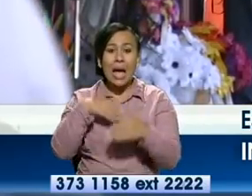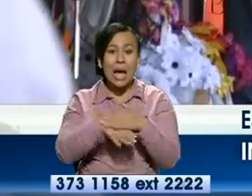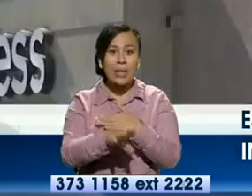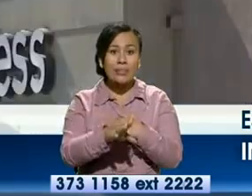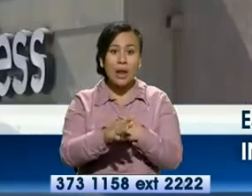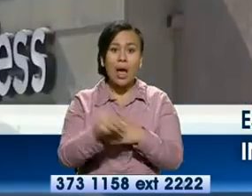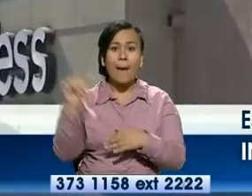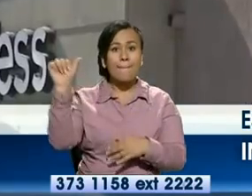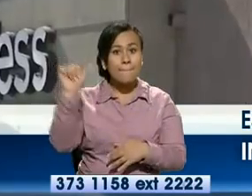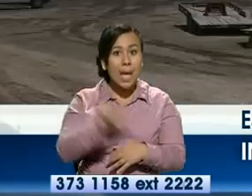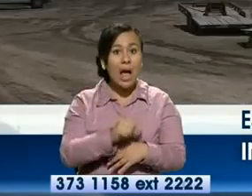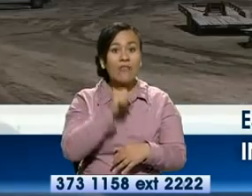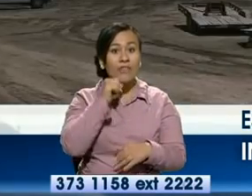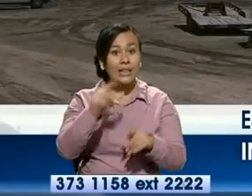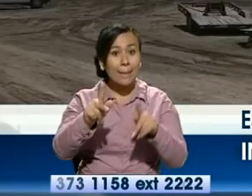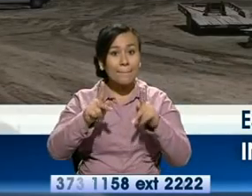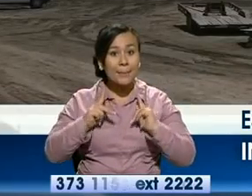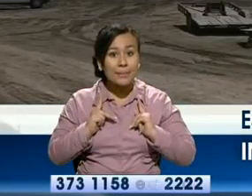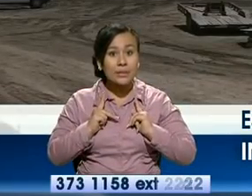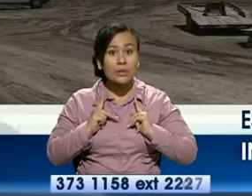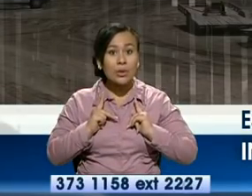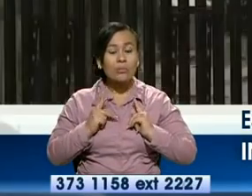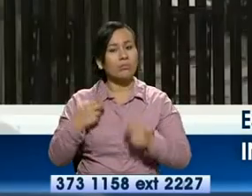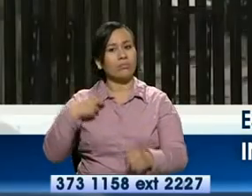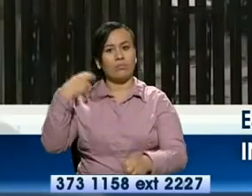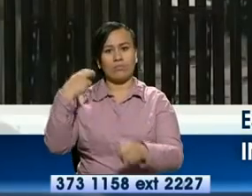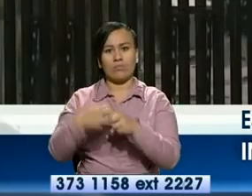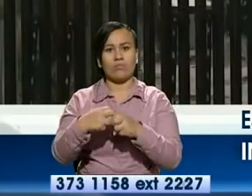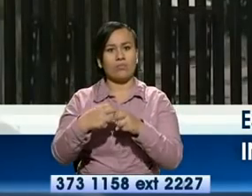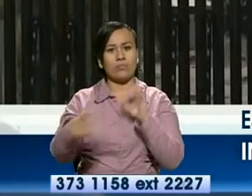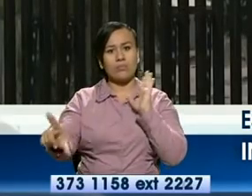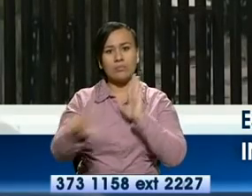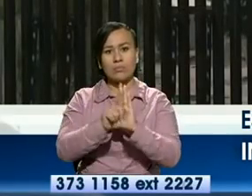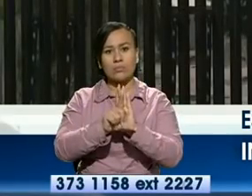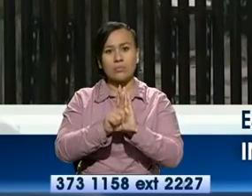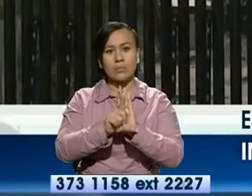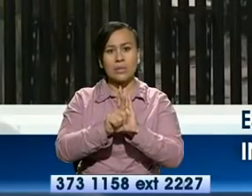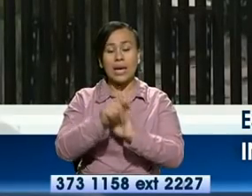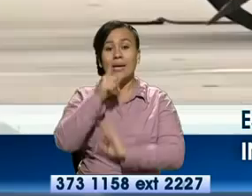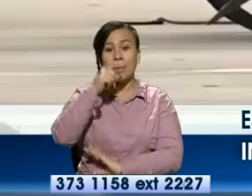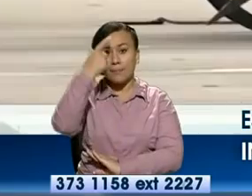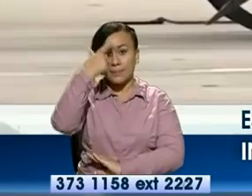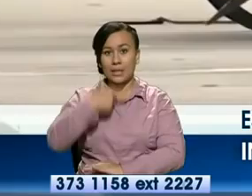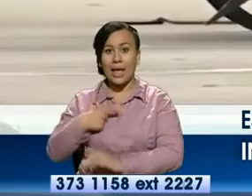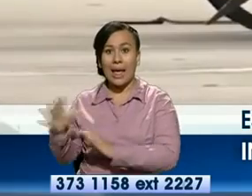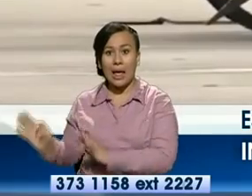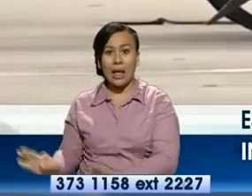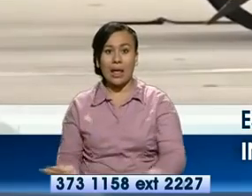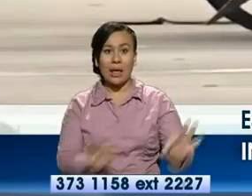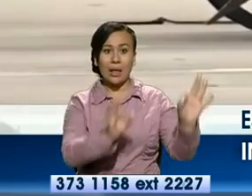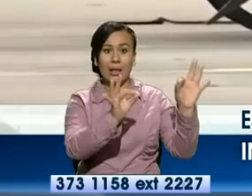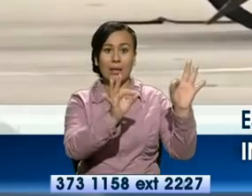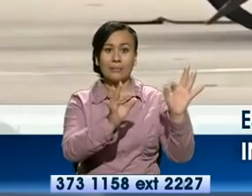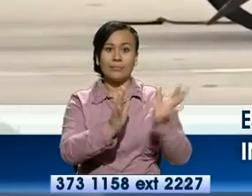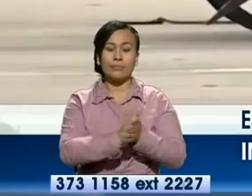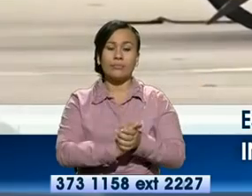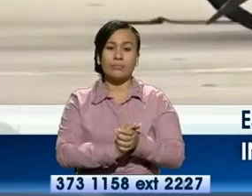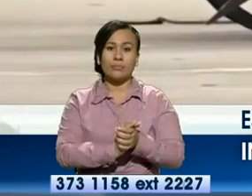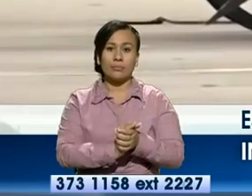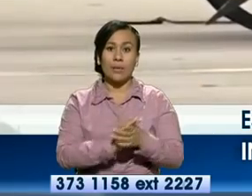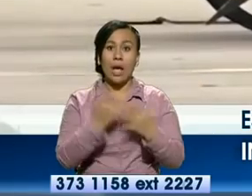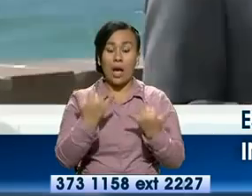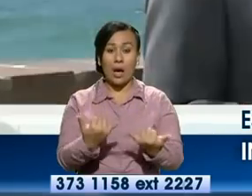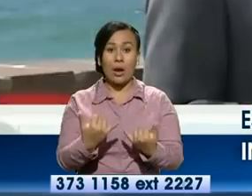forma ilegal mediante un endurecimiento de la ley de inmigración. De acuerdo con